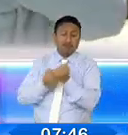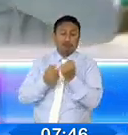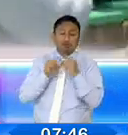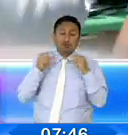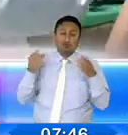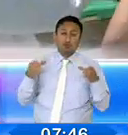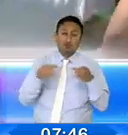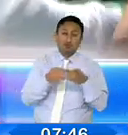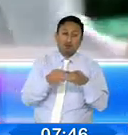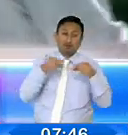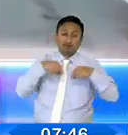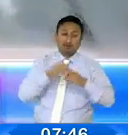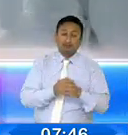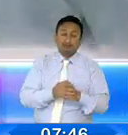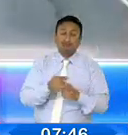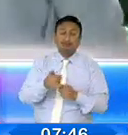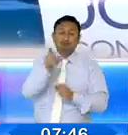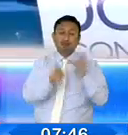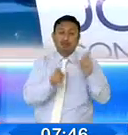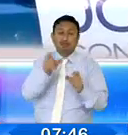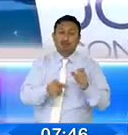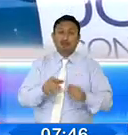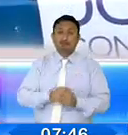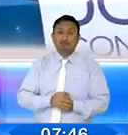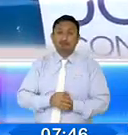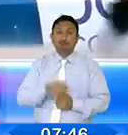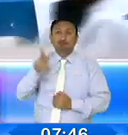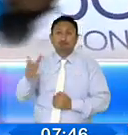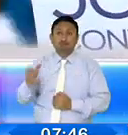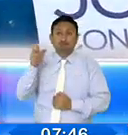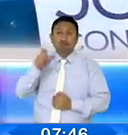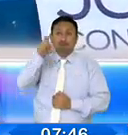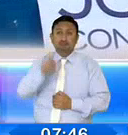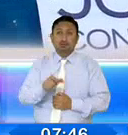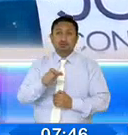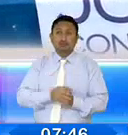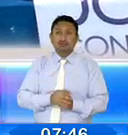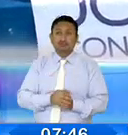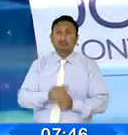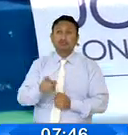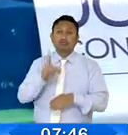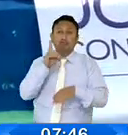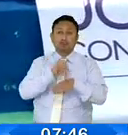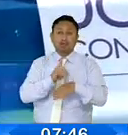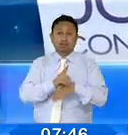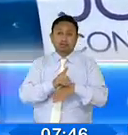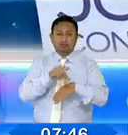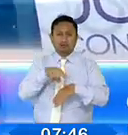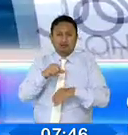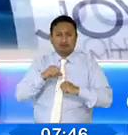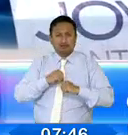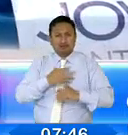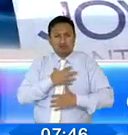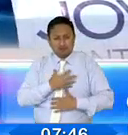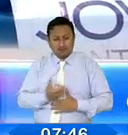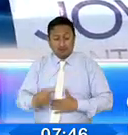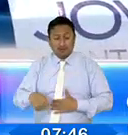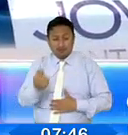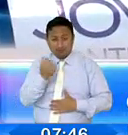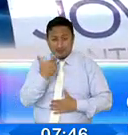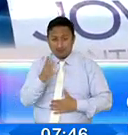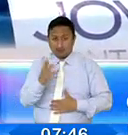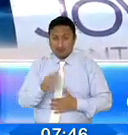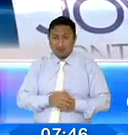y vulnerable de la población. Escuchen la voz de los pacientes, escuchen la voz de los médicos. Estamos sufriendo, no tenemos medicamentos, no tenemos atención en